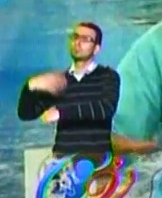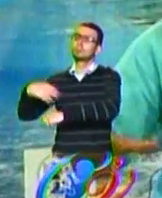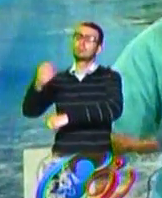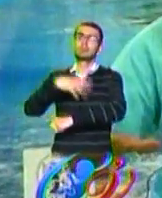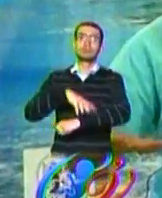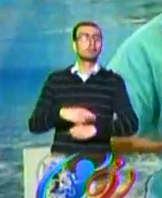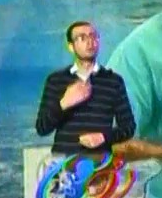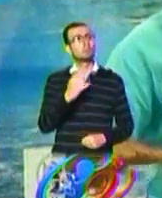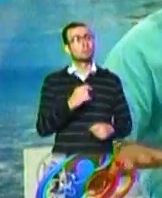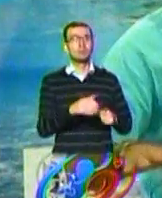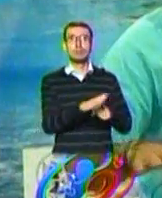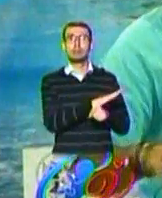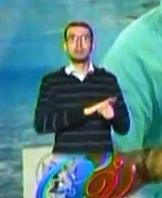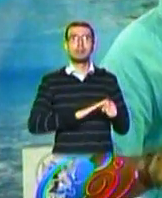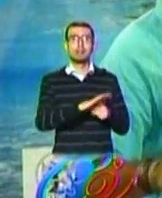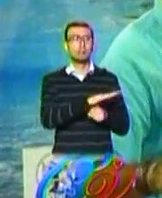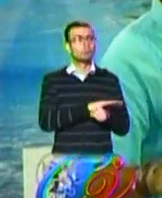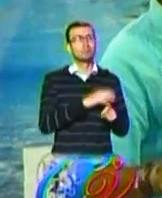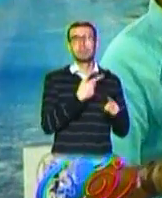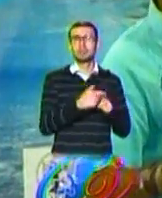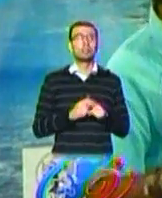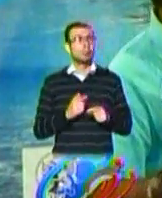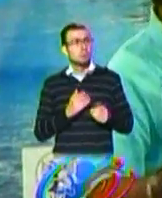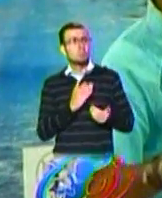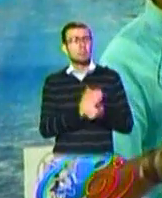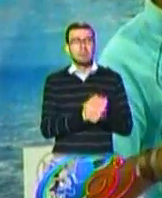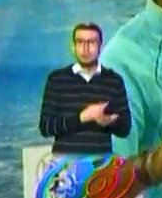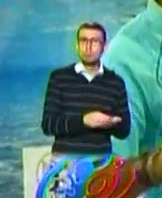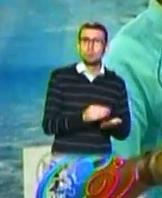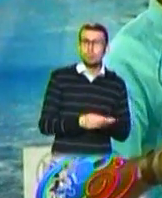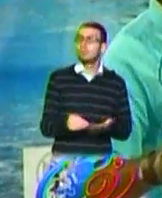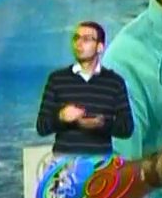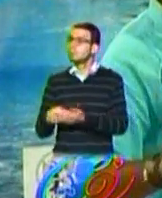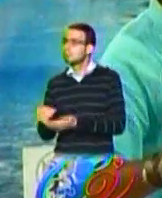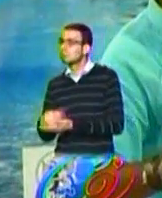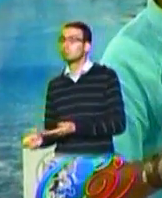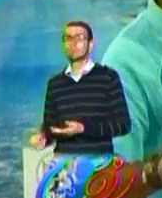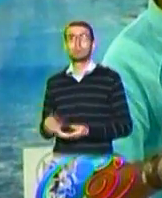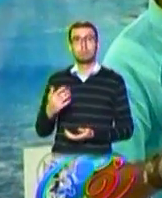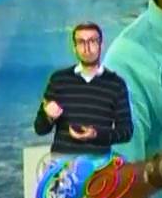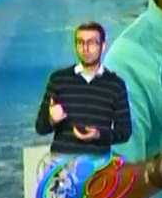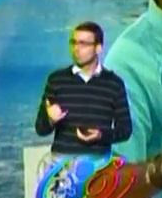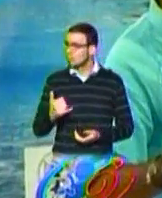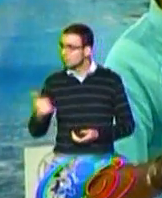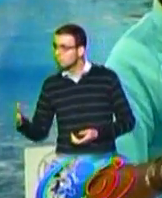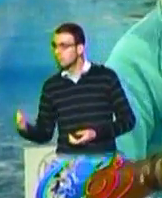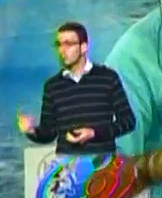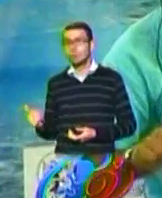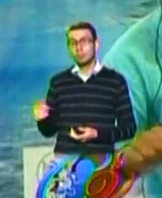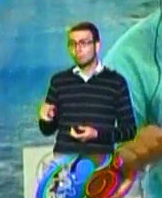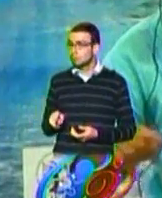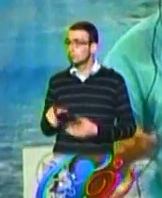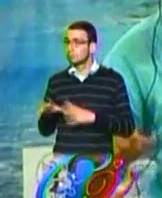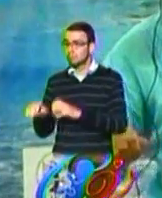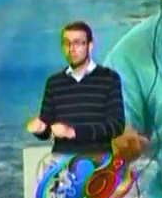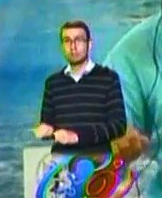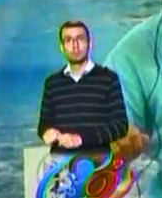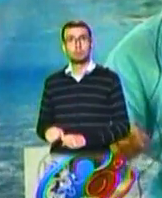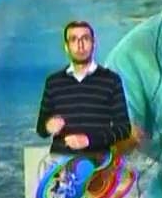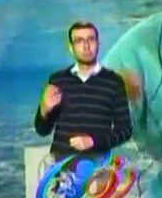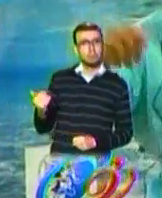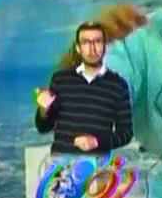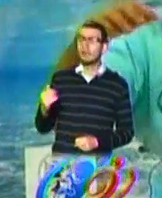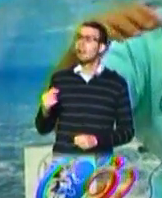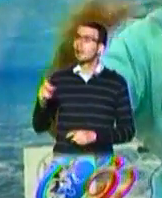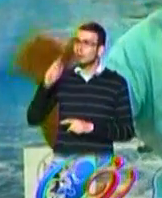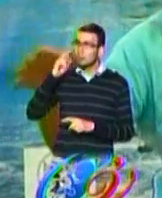plazas de mercado, y entonces nos toca hacer cosas como lo que ven a mano derecha. Eso que ustedes ven a la derecha, para ustedes es un paisaje, es